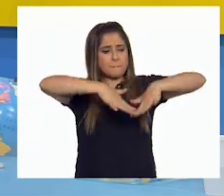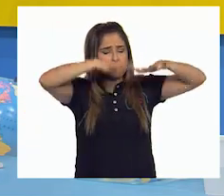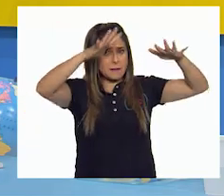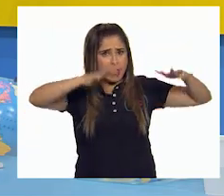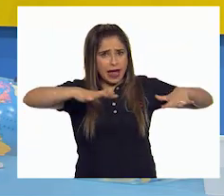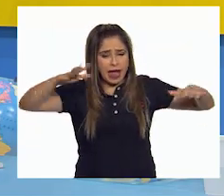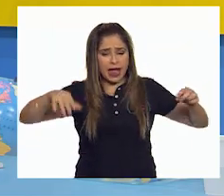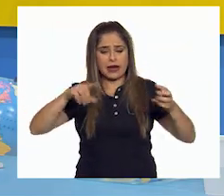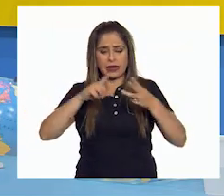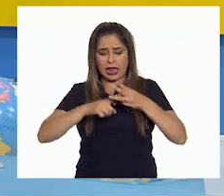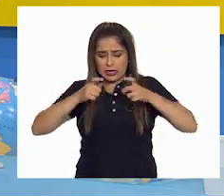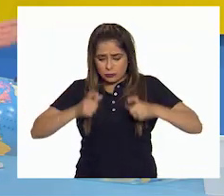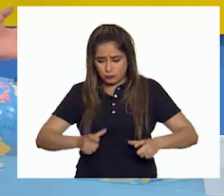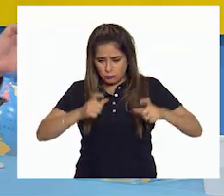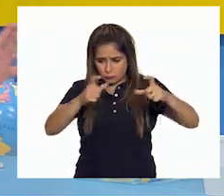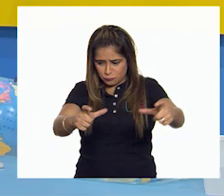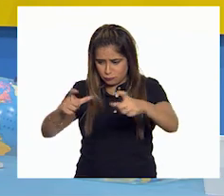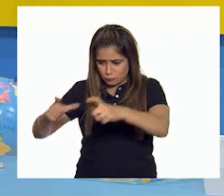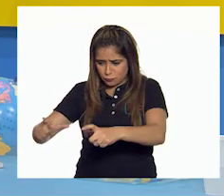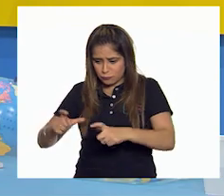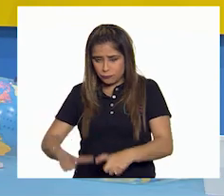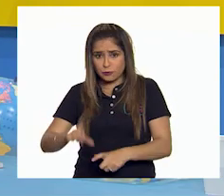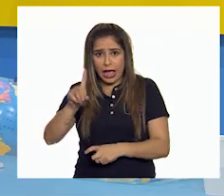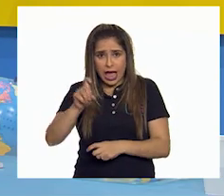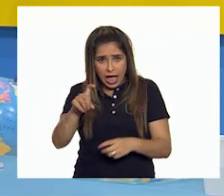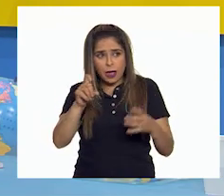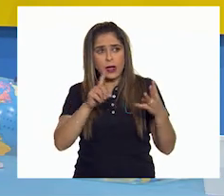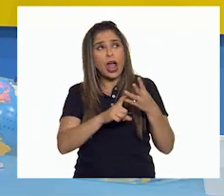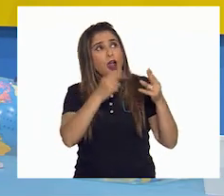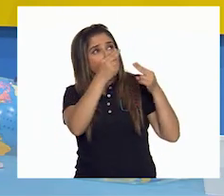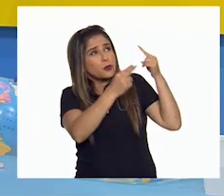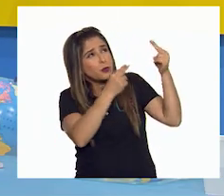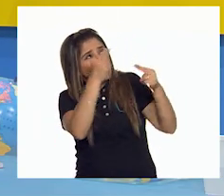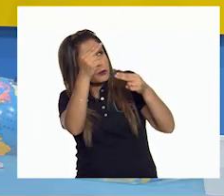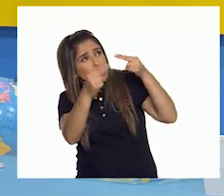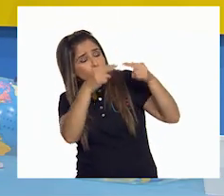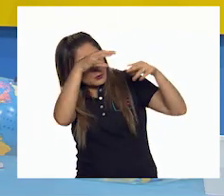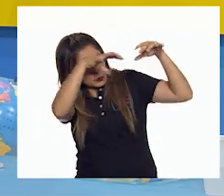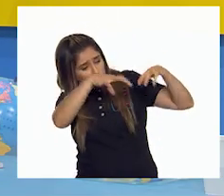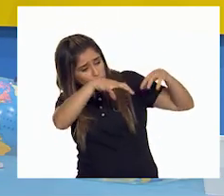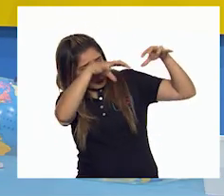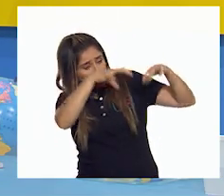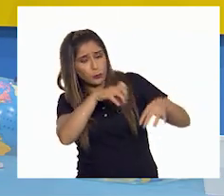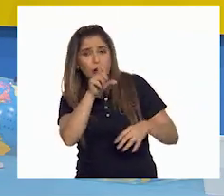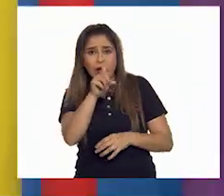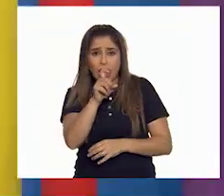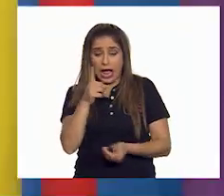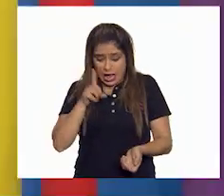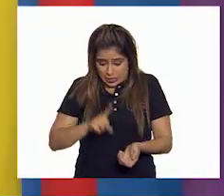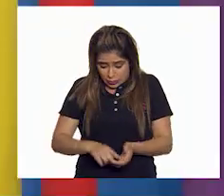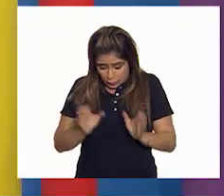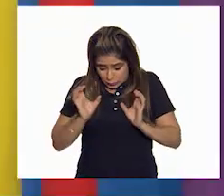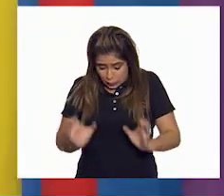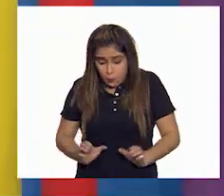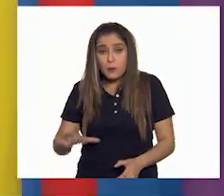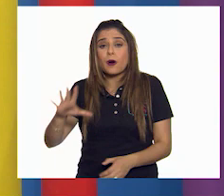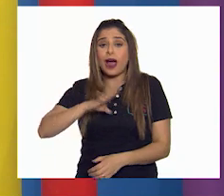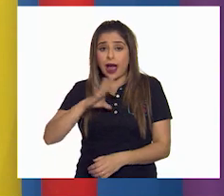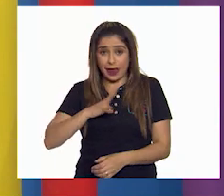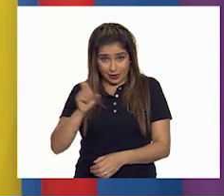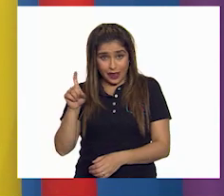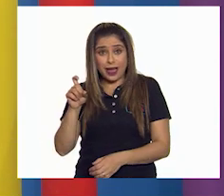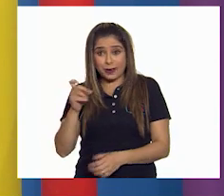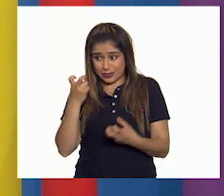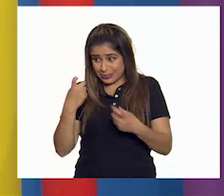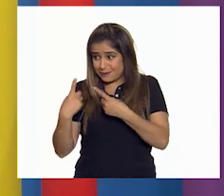las nubes, allí en el cielo, incluso la que forma hasta parte de nosotros. A ver, maestra, o sea